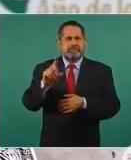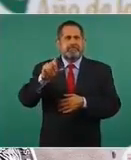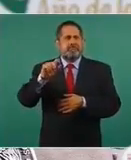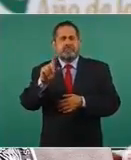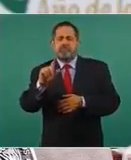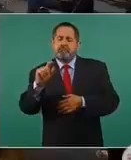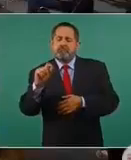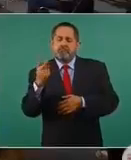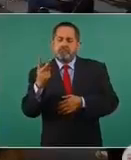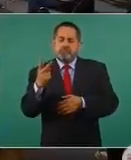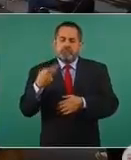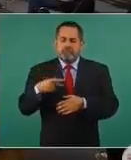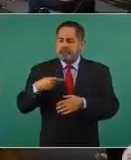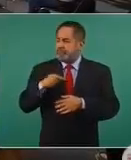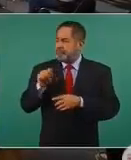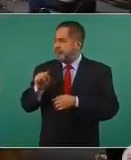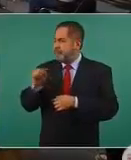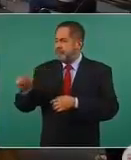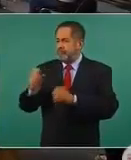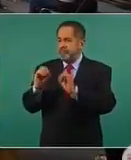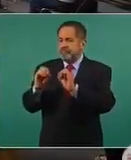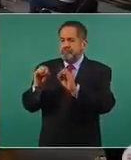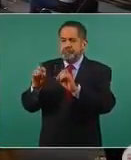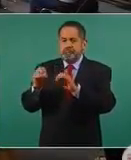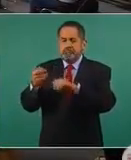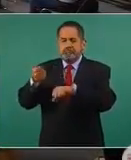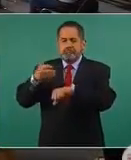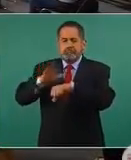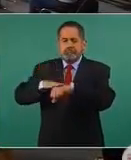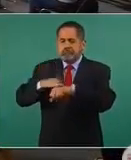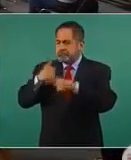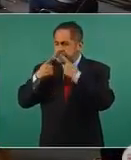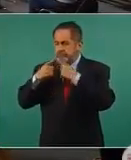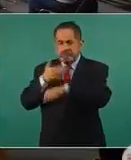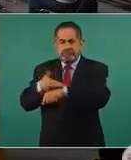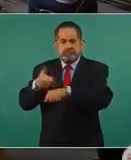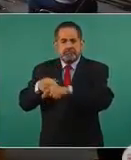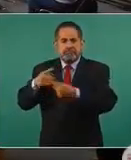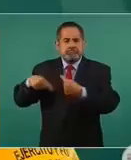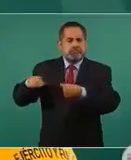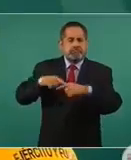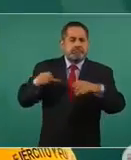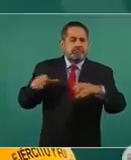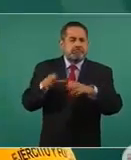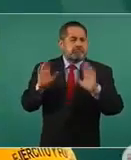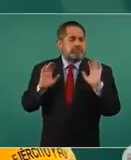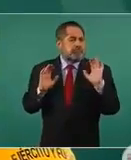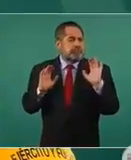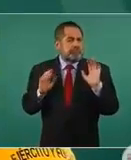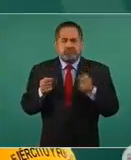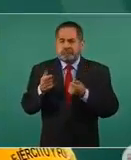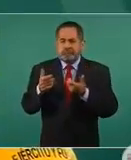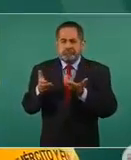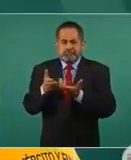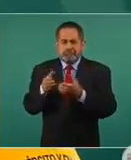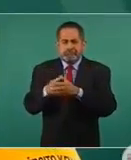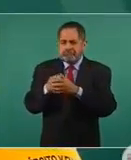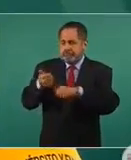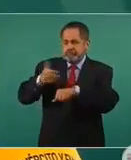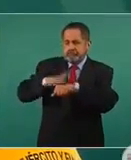22 elementos entre oficinistas, personal que atendía la